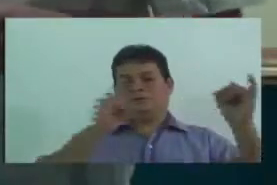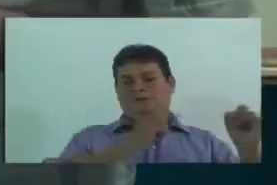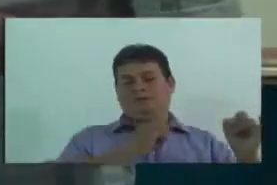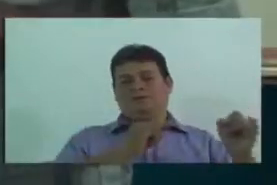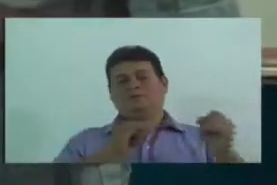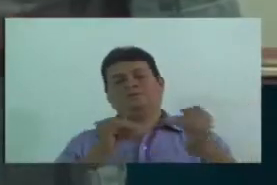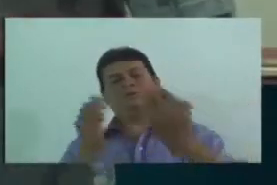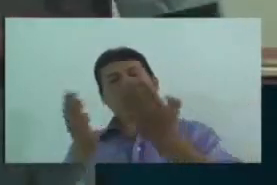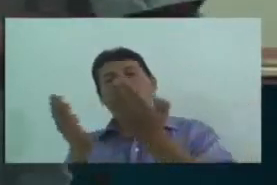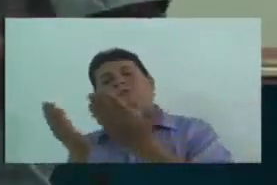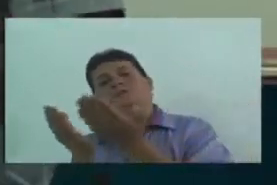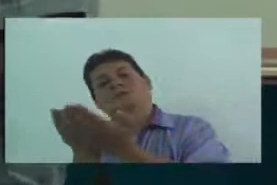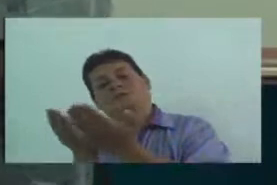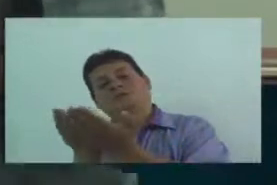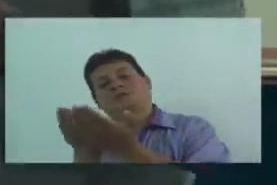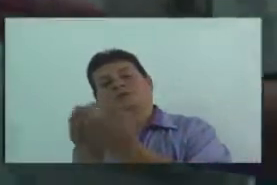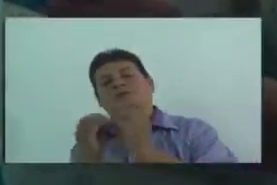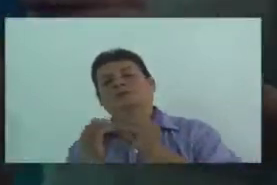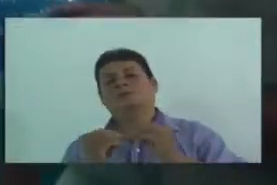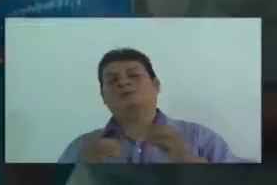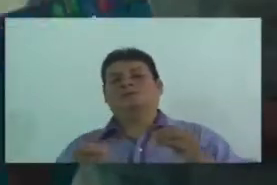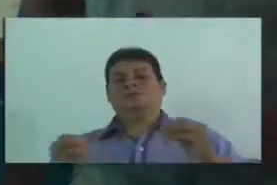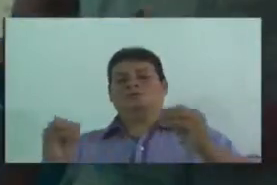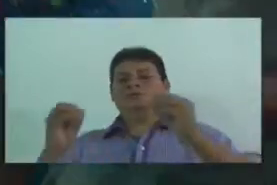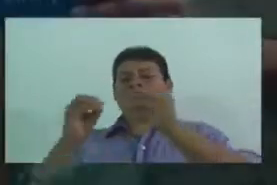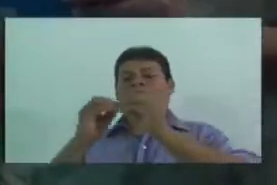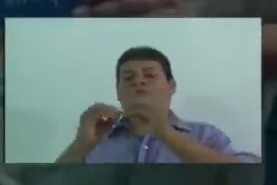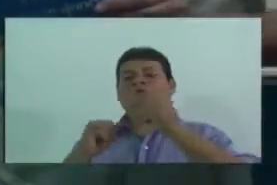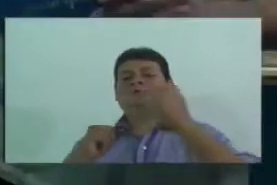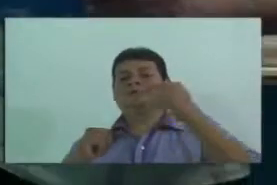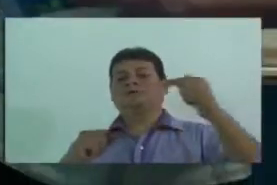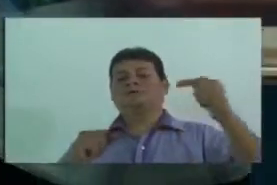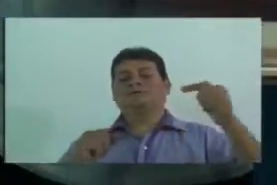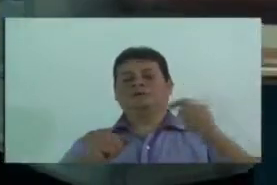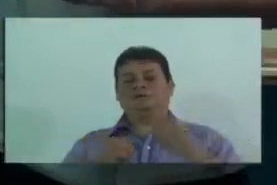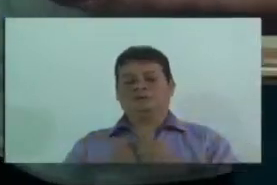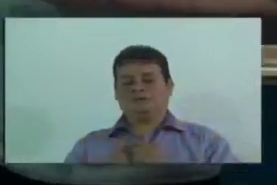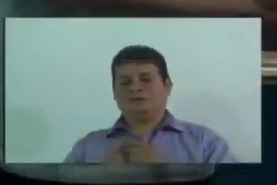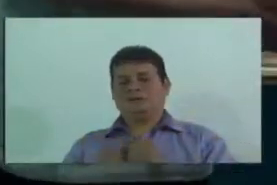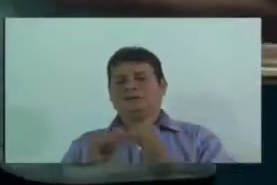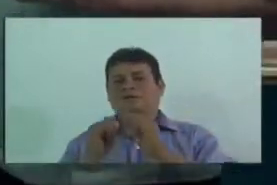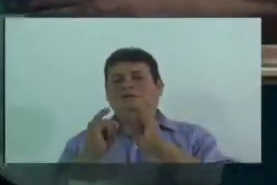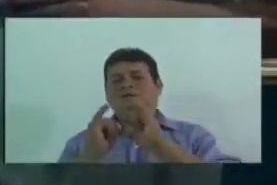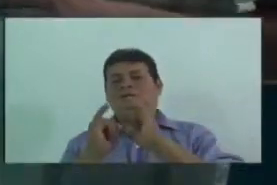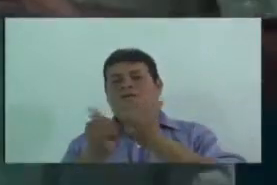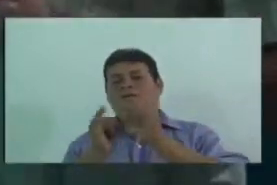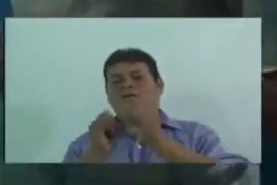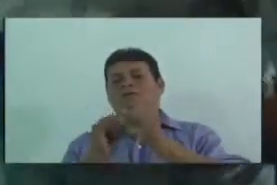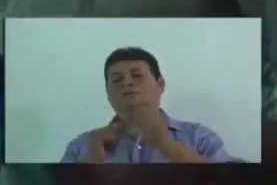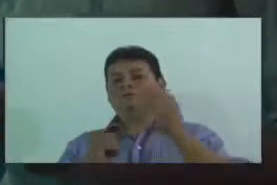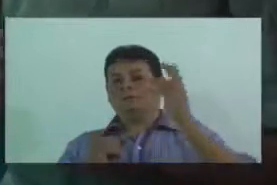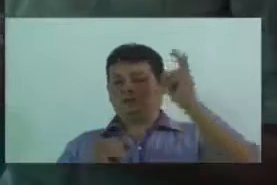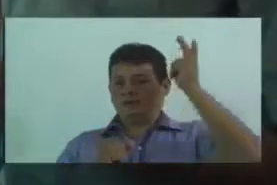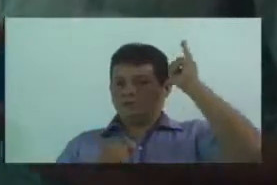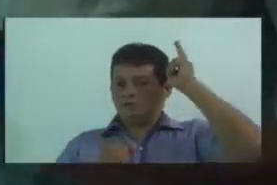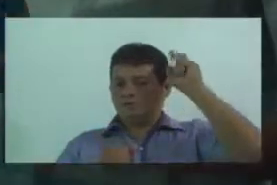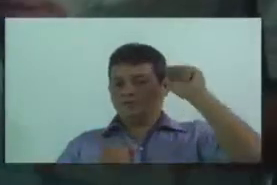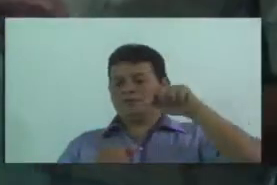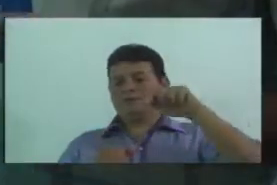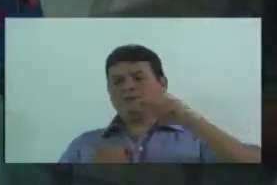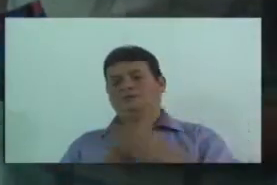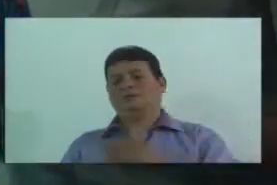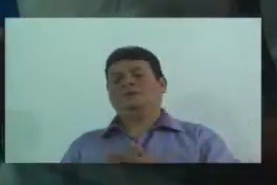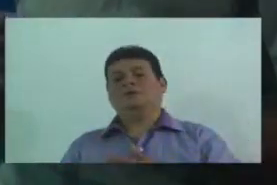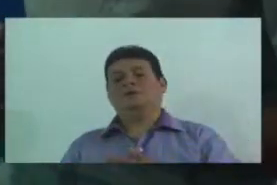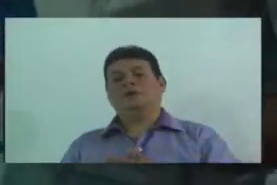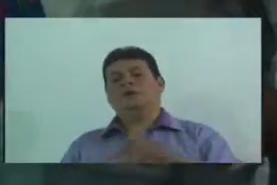Ja, Ñembo de Puranatú, Oñe de Cuata, Guaraní, expresión oral. Catu Purana,